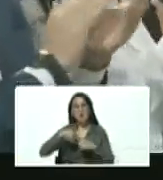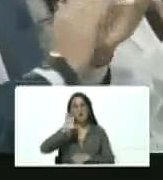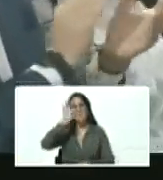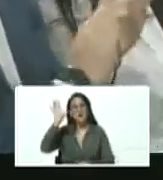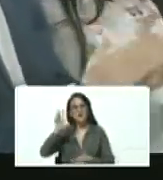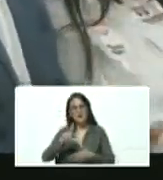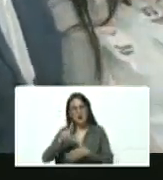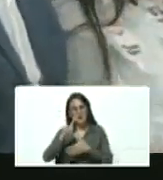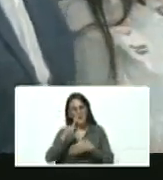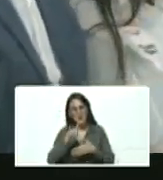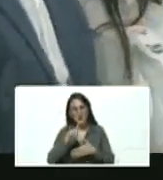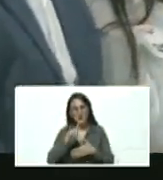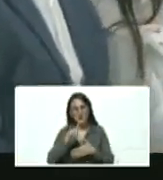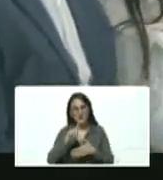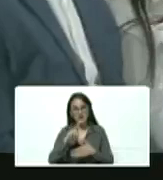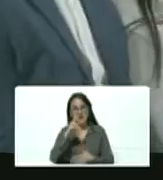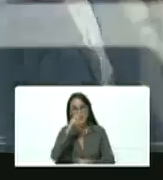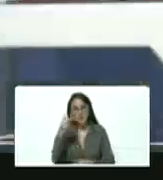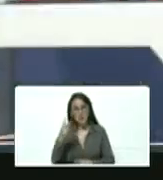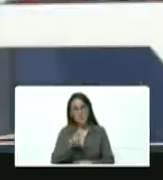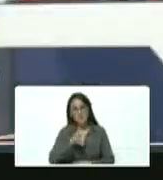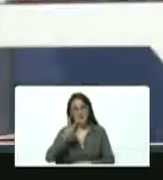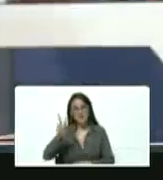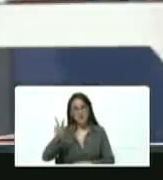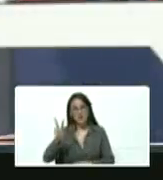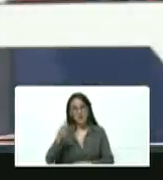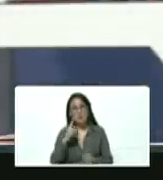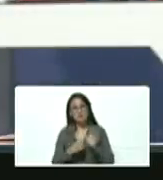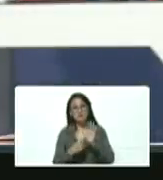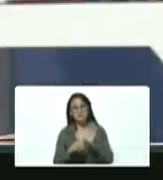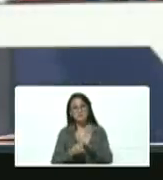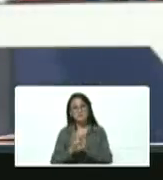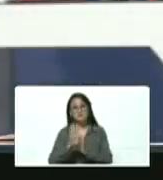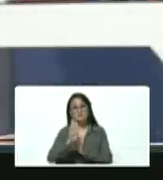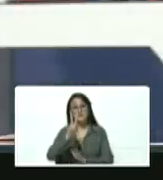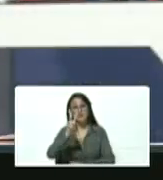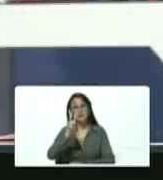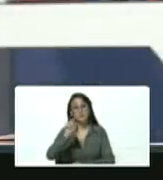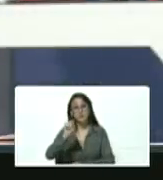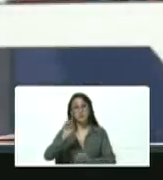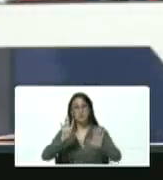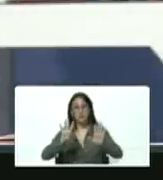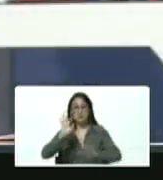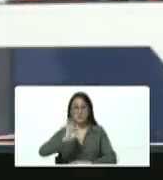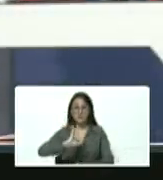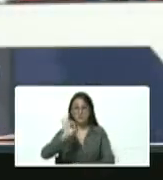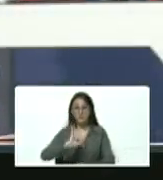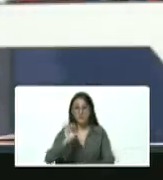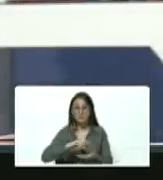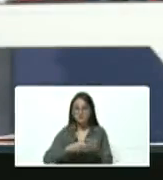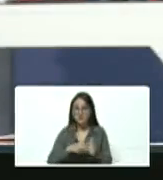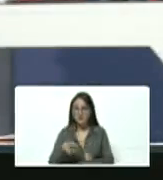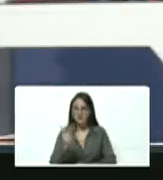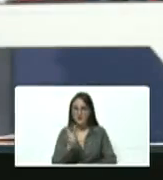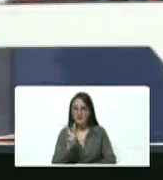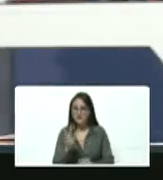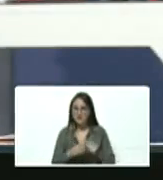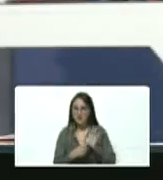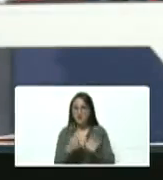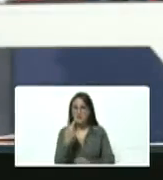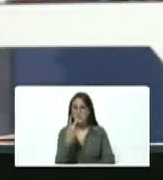América Latina, que en lo que va del año 2022 muestra un crecimiento del 2.9%, el hecho de que Venezuela muestre